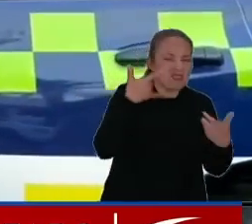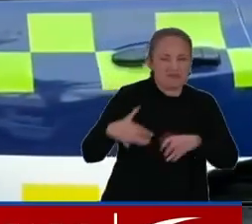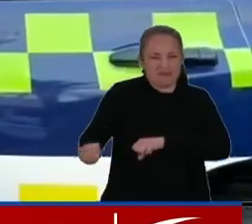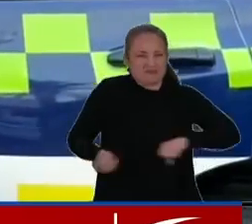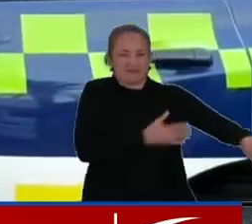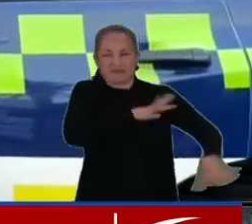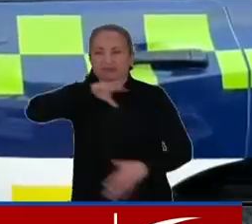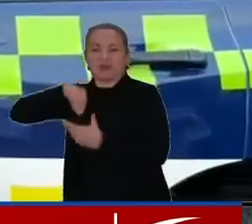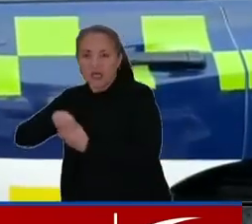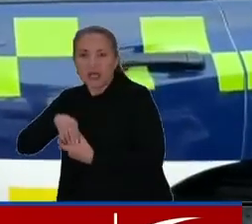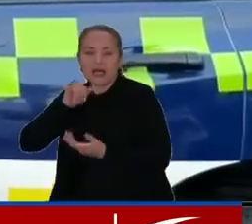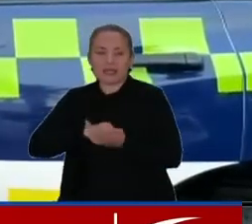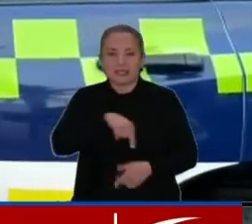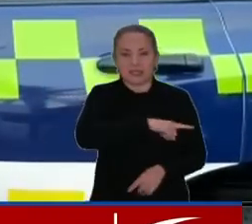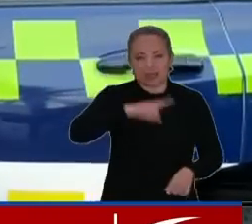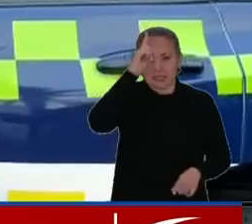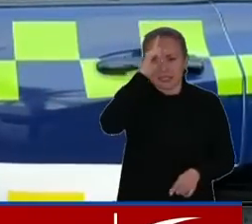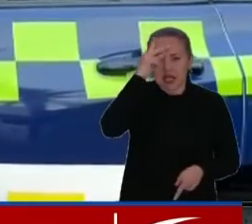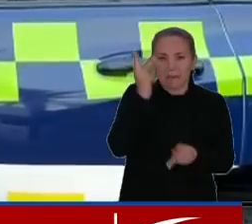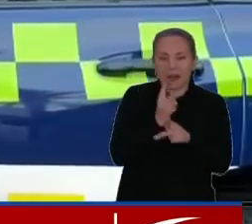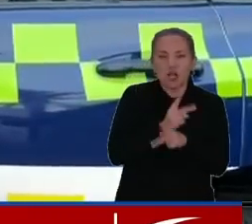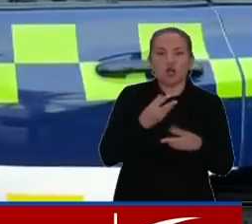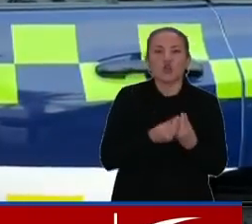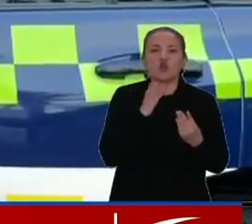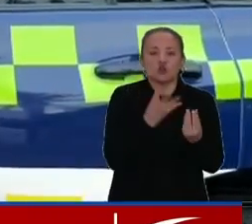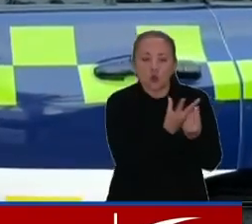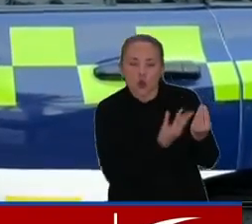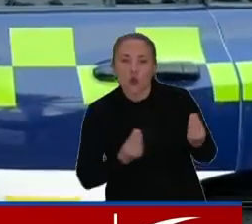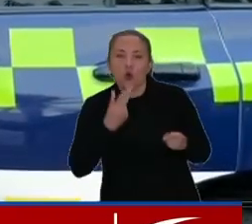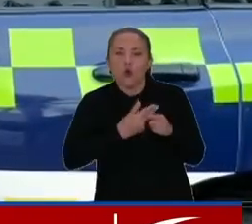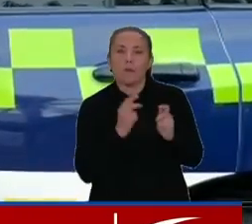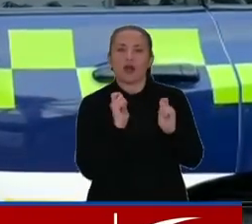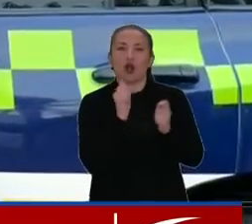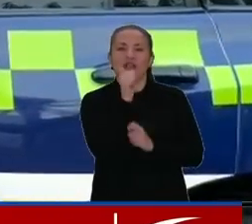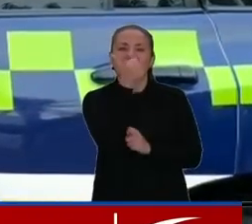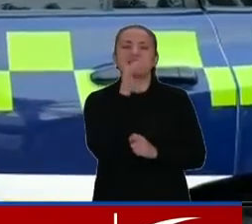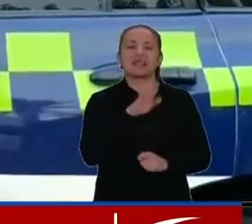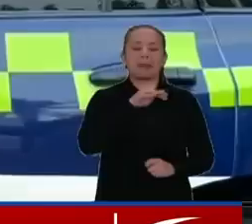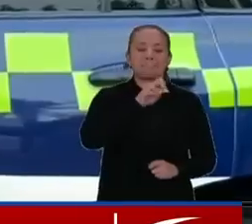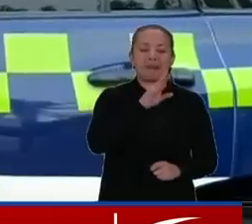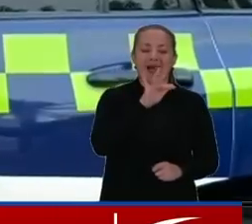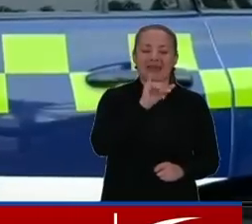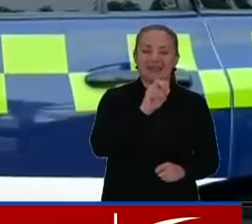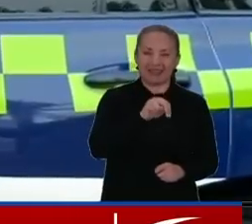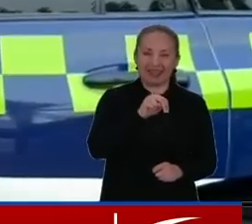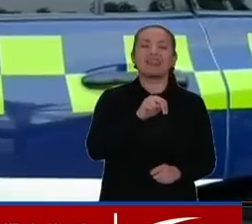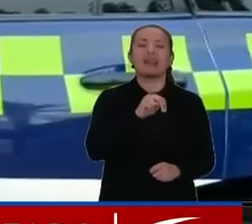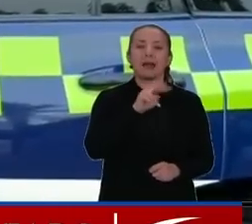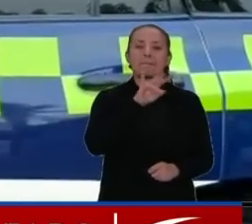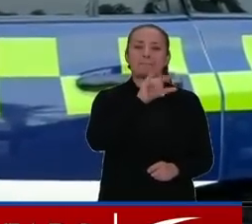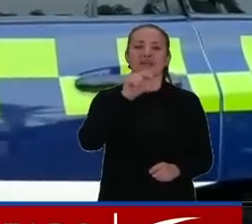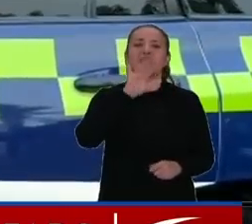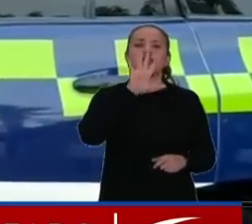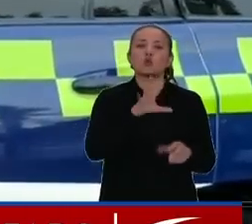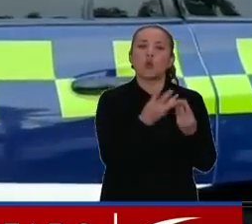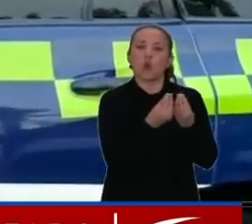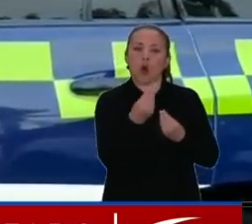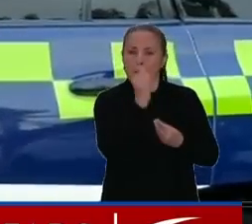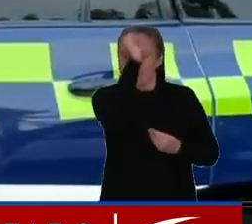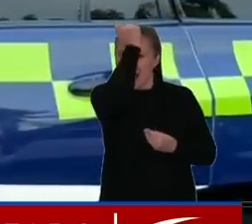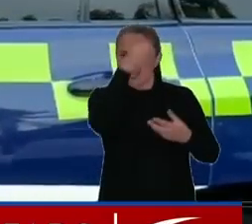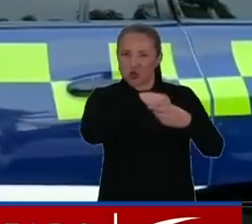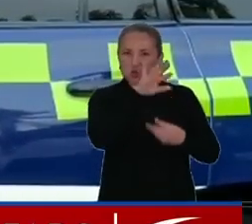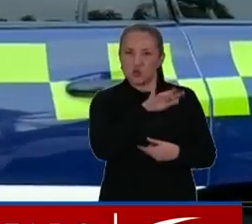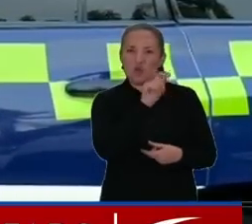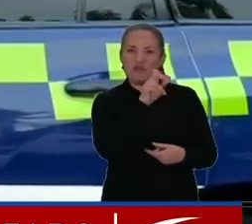de una red sicarial del grupo armado organizado residual Estructura 10, Martín Villa, del Estado Mayor Central de las FARC. Él tiene una